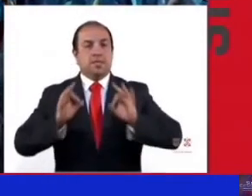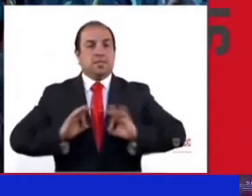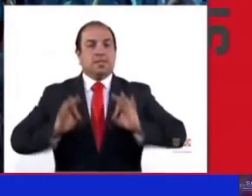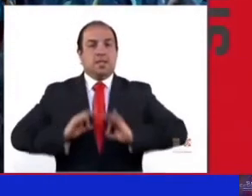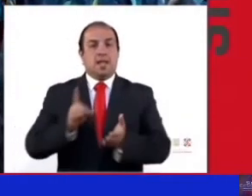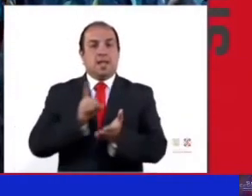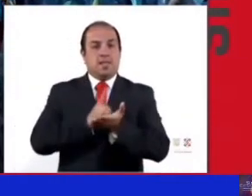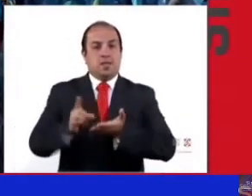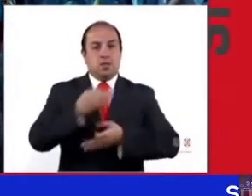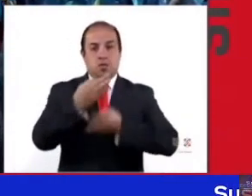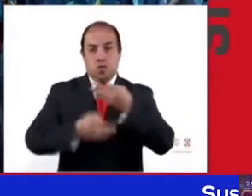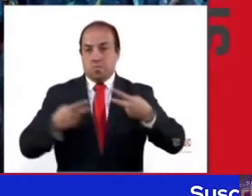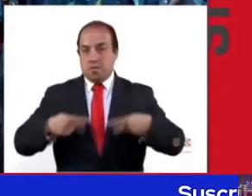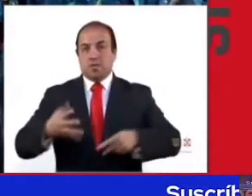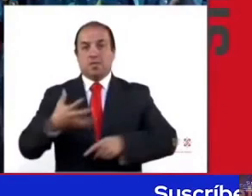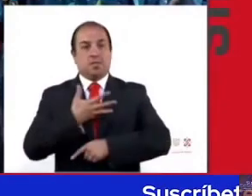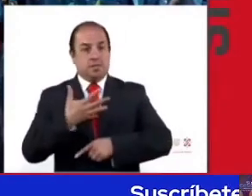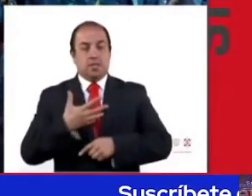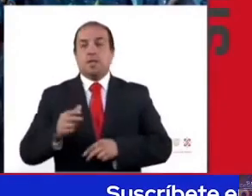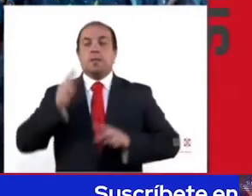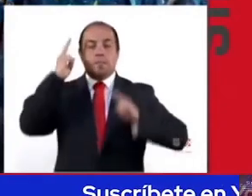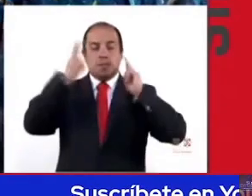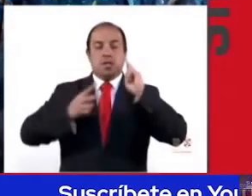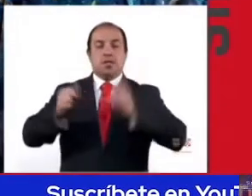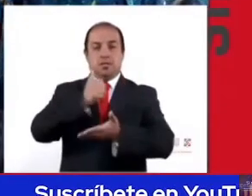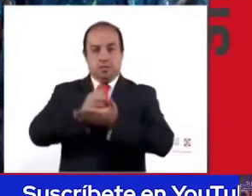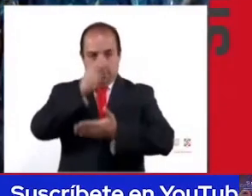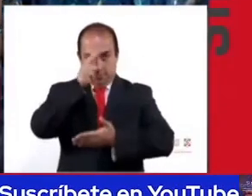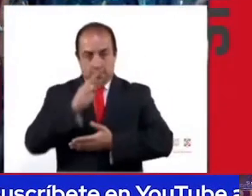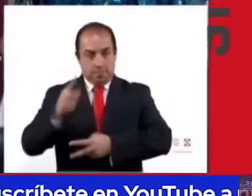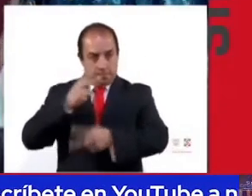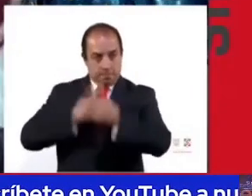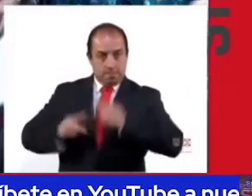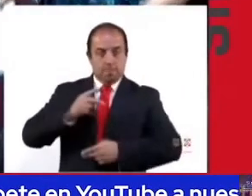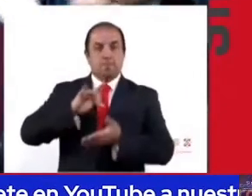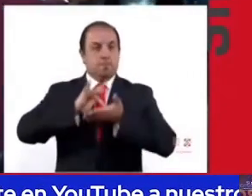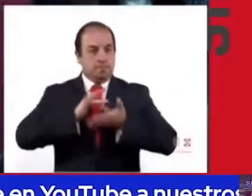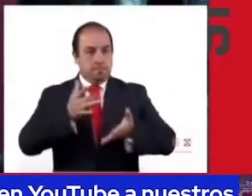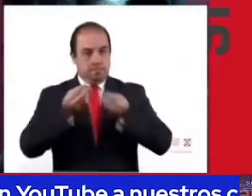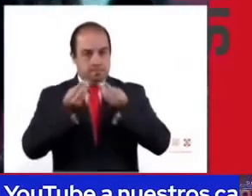todos los habitantes y visitantes de nuestra capital. Muchas gracias. Bueno.